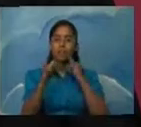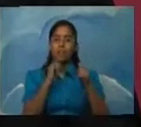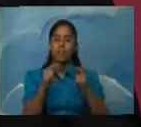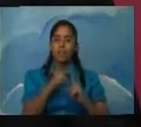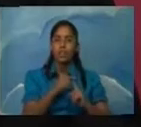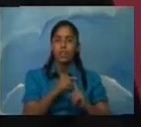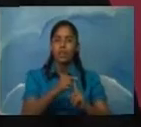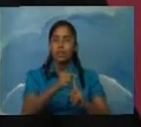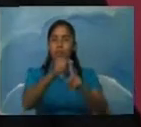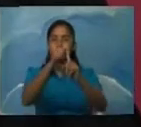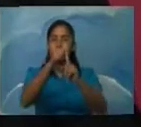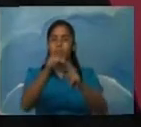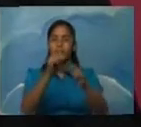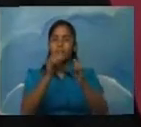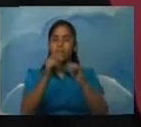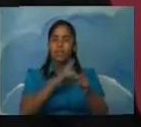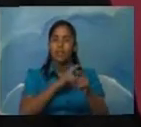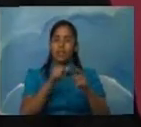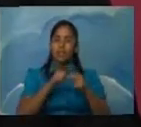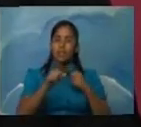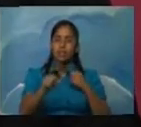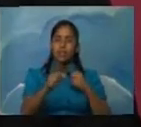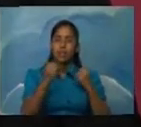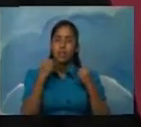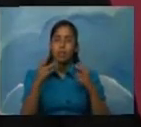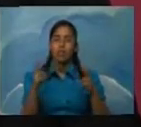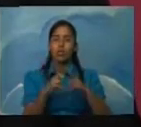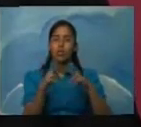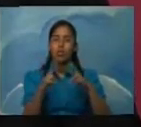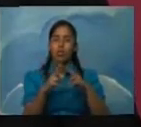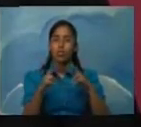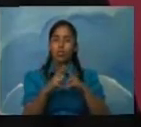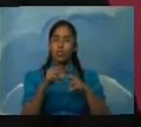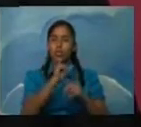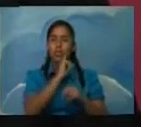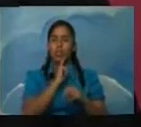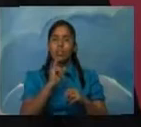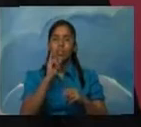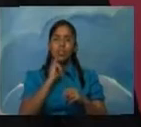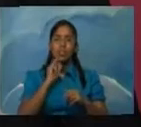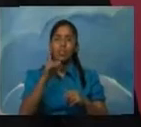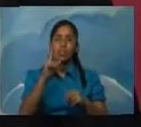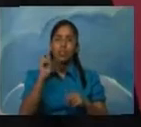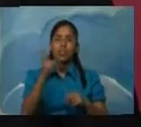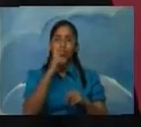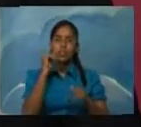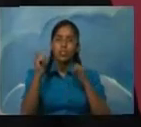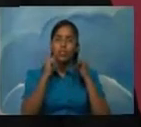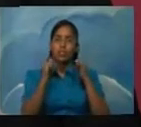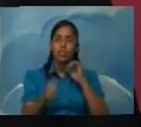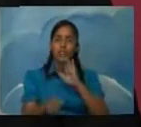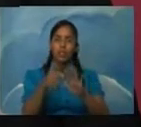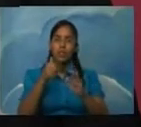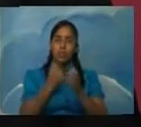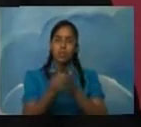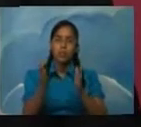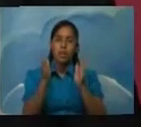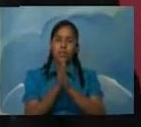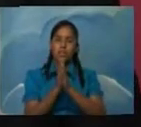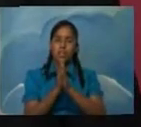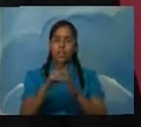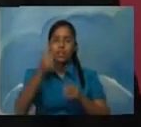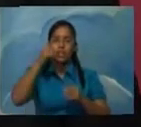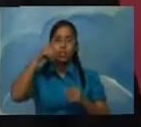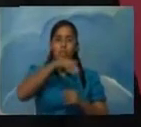Hag Shavuot, fiesta de la semana. Muy conocido, por supuesto, en Israel, la segunda fiesta más santa que tiene el pueblo judío hasta el día de hoy.